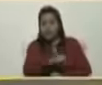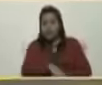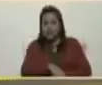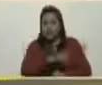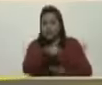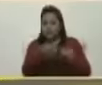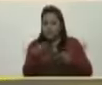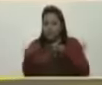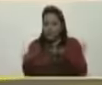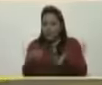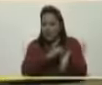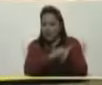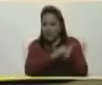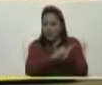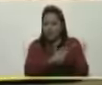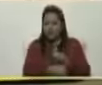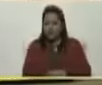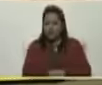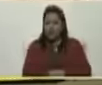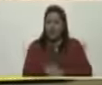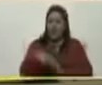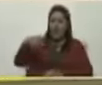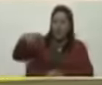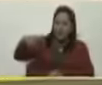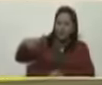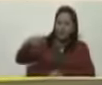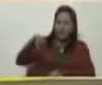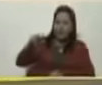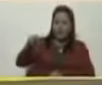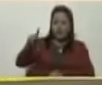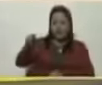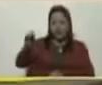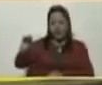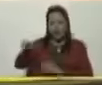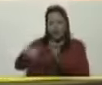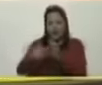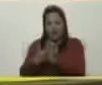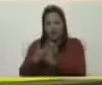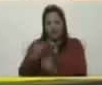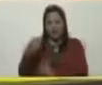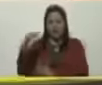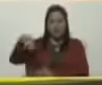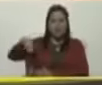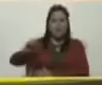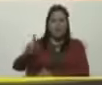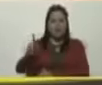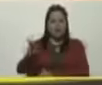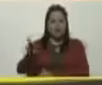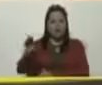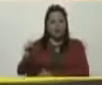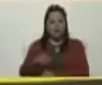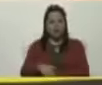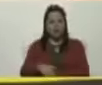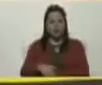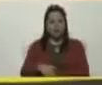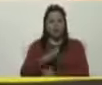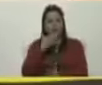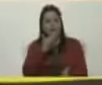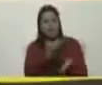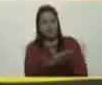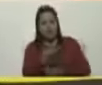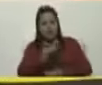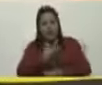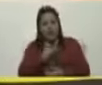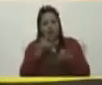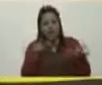De Pinto a Maduro. De Pinto a Maduro. Ahí vamos. Muchas gracias, alcalde Luis Pinto. Yo quisiera dejar en el